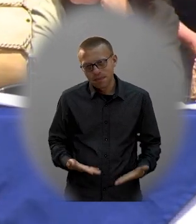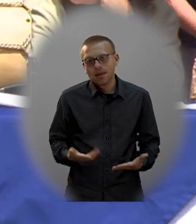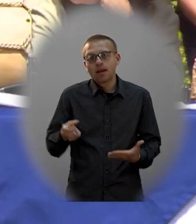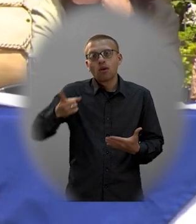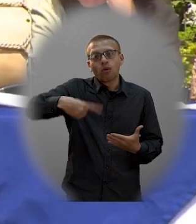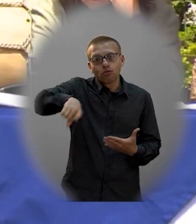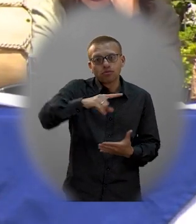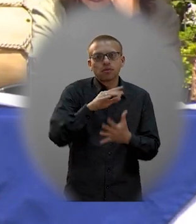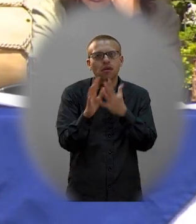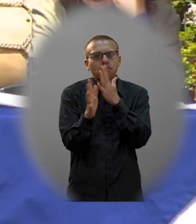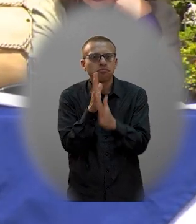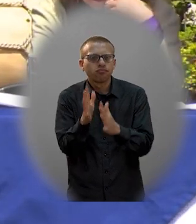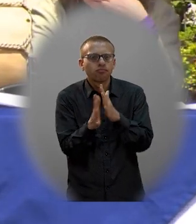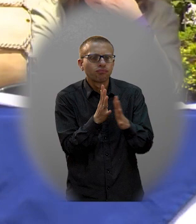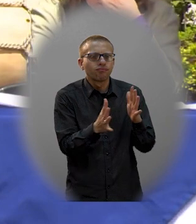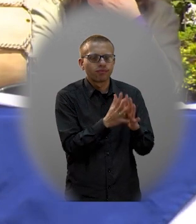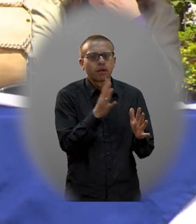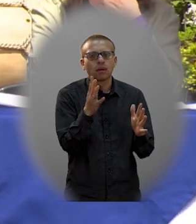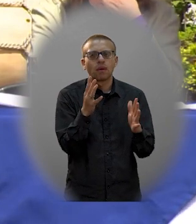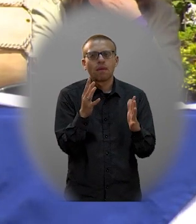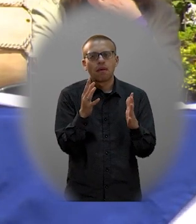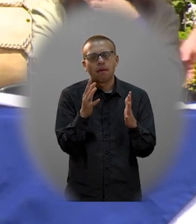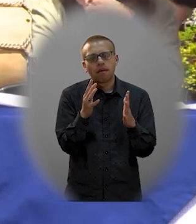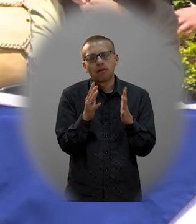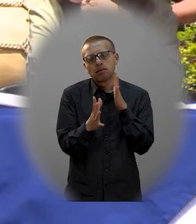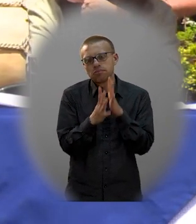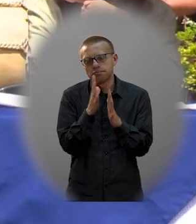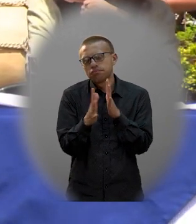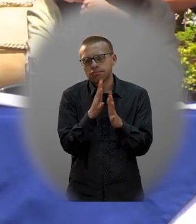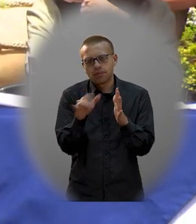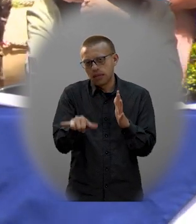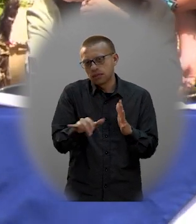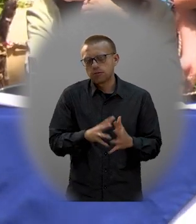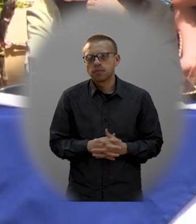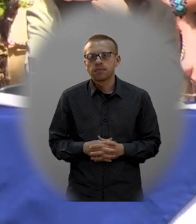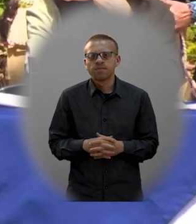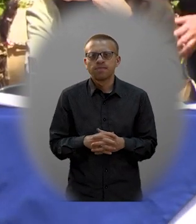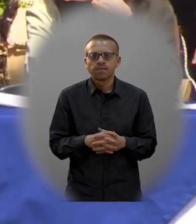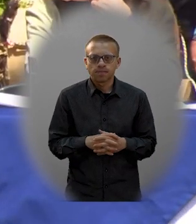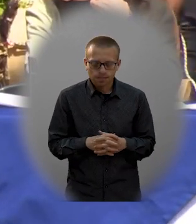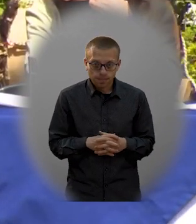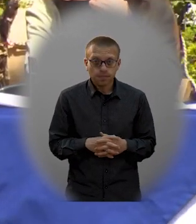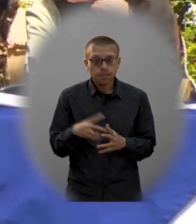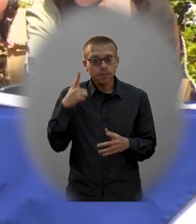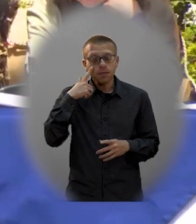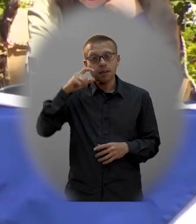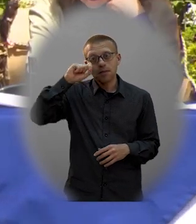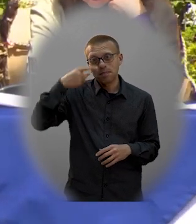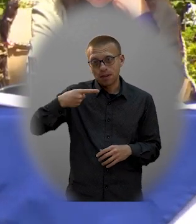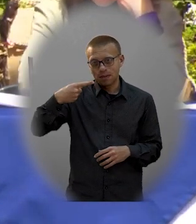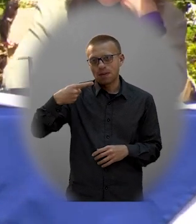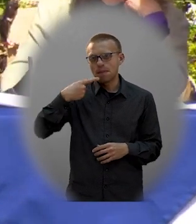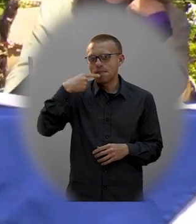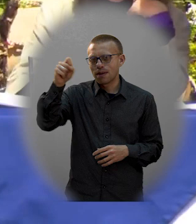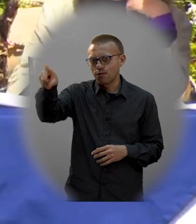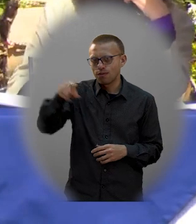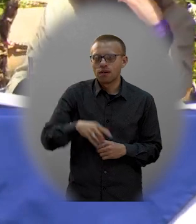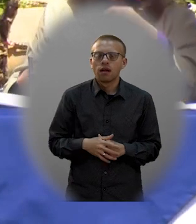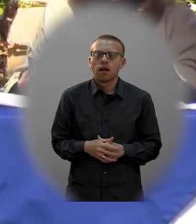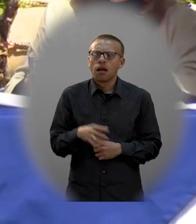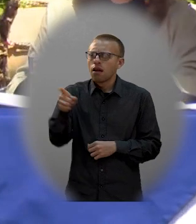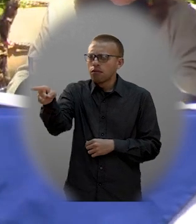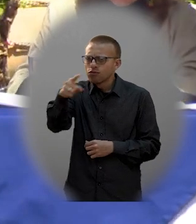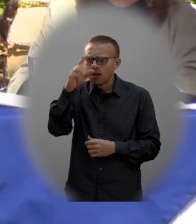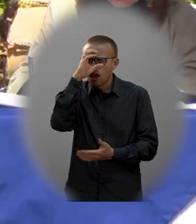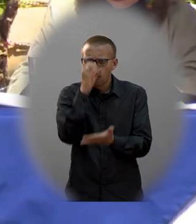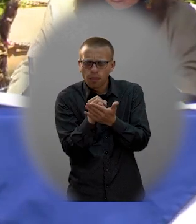hacer llegar a este a través de este formulario. Entonces, la primera pregunta, la pregunta siguiente es, ¿cuáles serían las observaciones